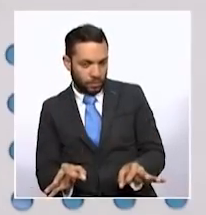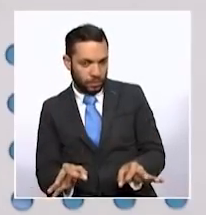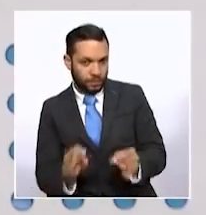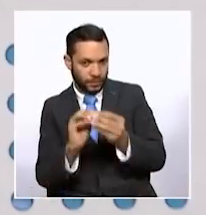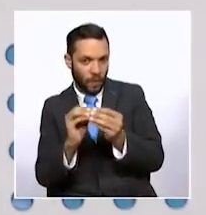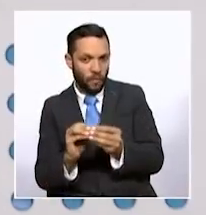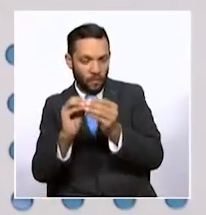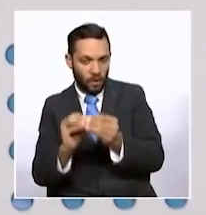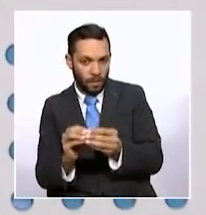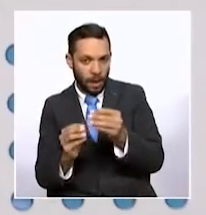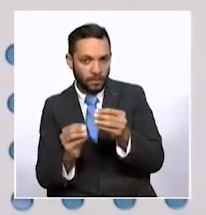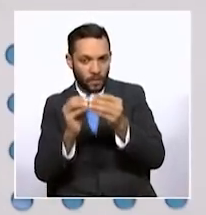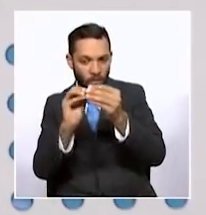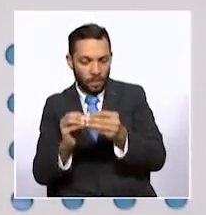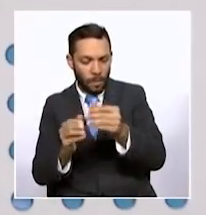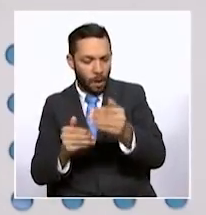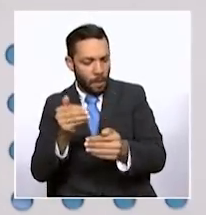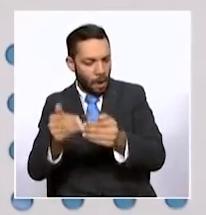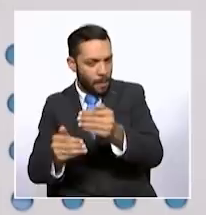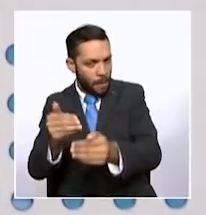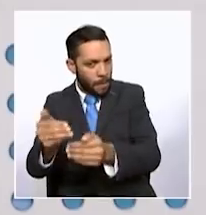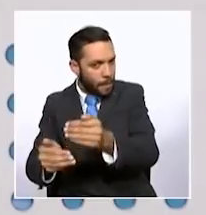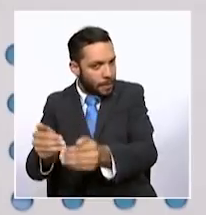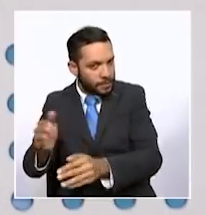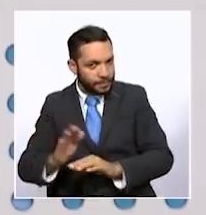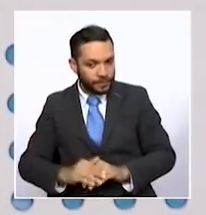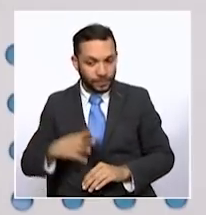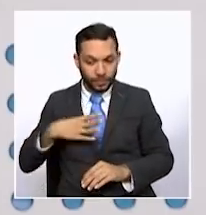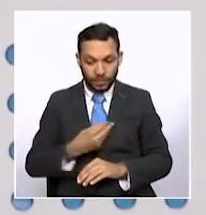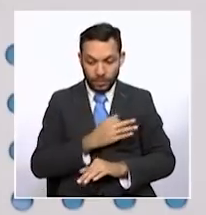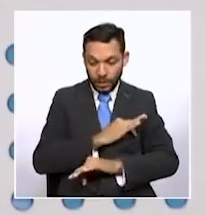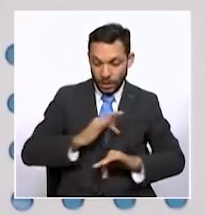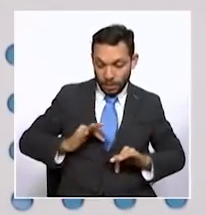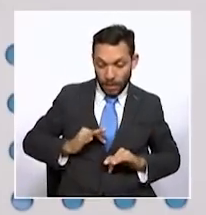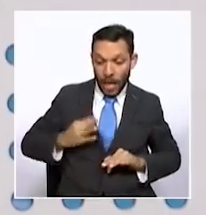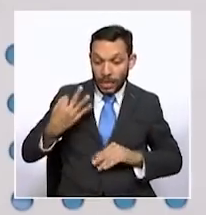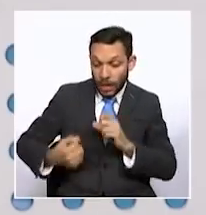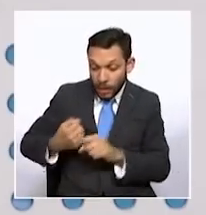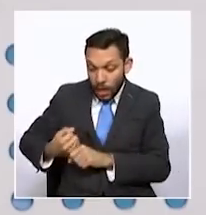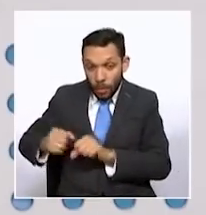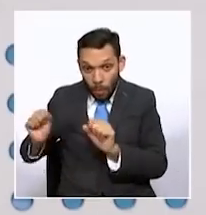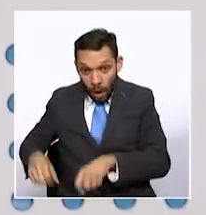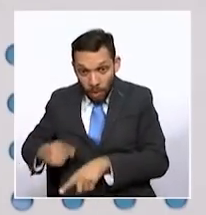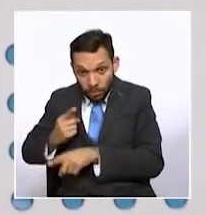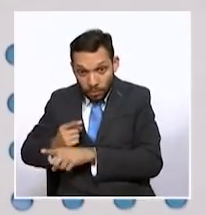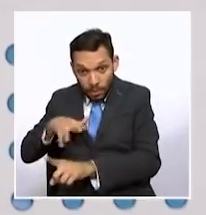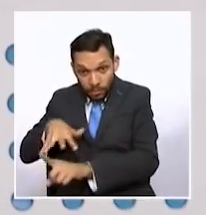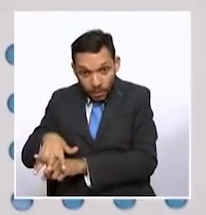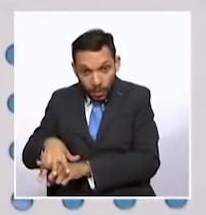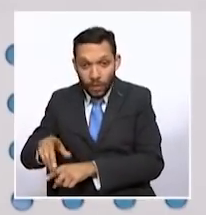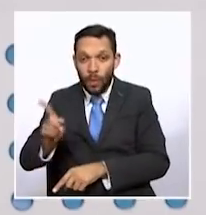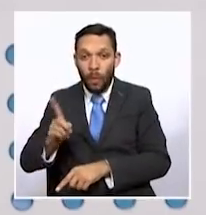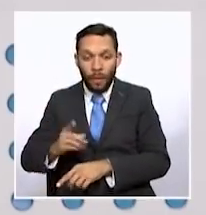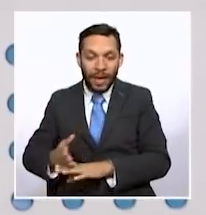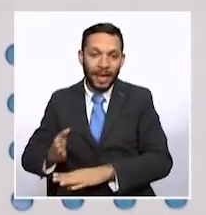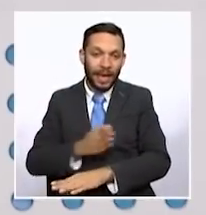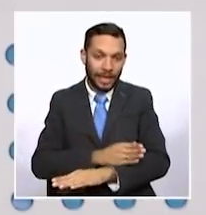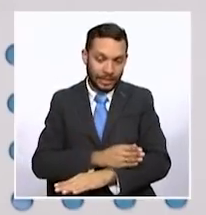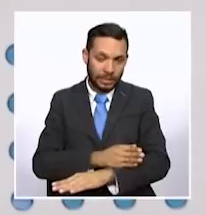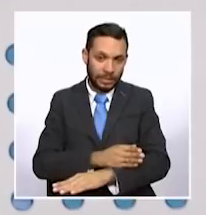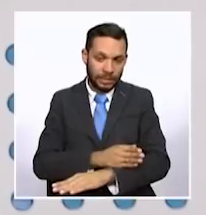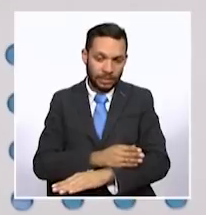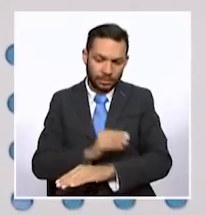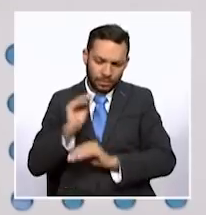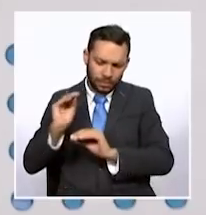Entonces, digamos, no es normal que encontremos que hacerle un tratamiento a un pie plano del niño. No, usualmente les hacemos tratamiento sintomático,